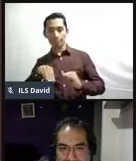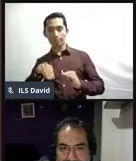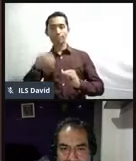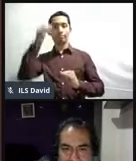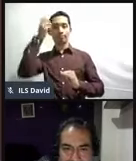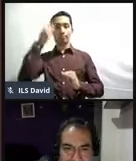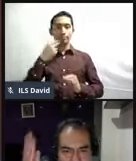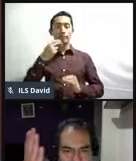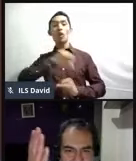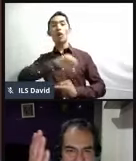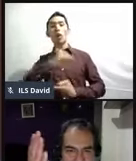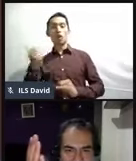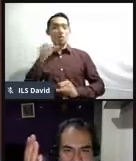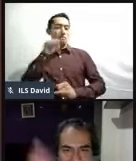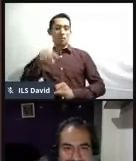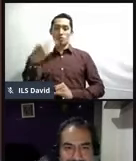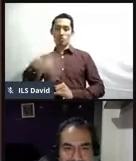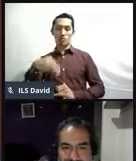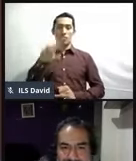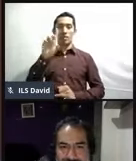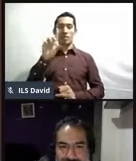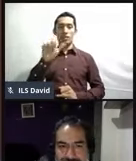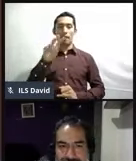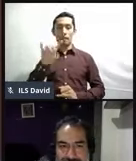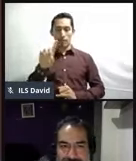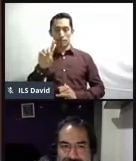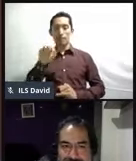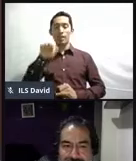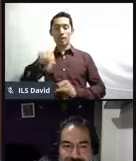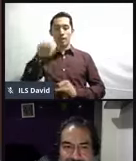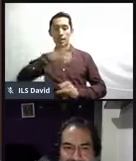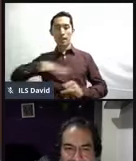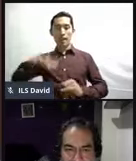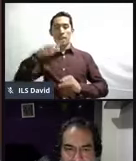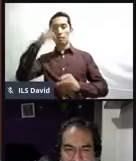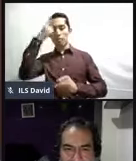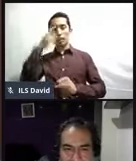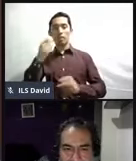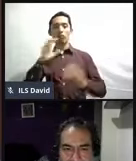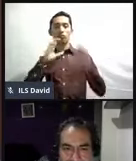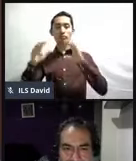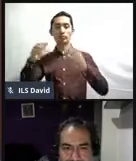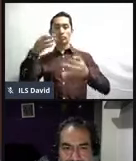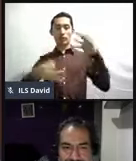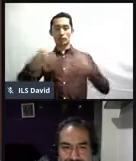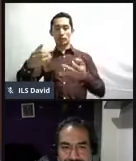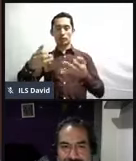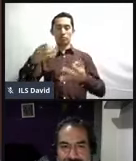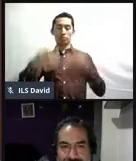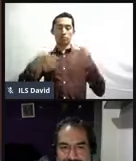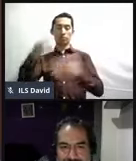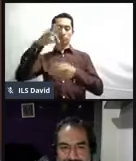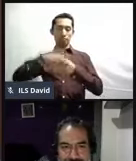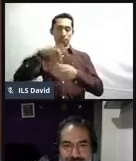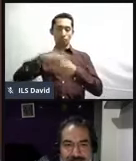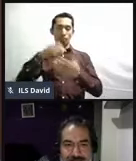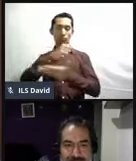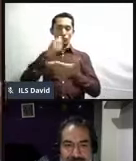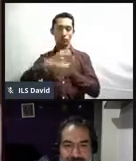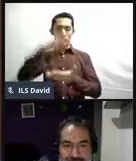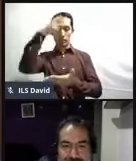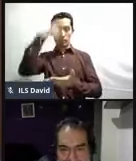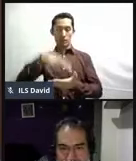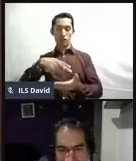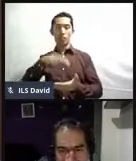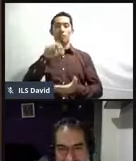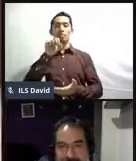David, su tocayo, del área de comunicación social y relaciones públicas del Tribunal Electoral de la Ciudad de México. Muchas gracias David